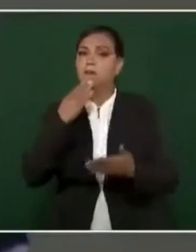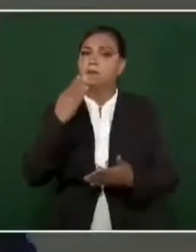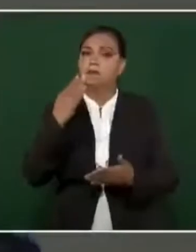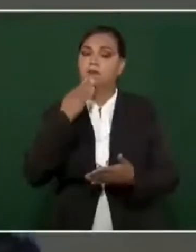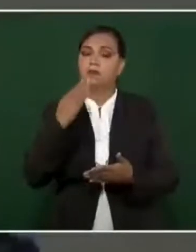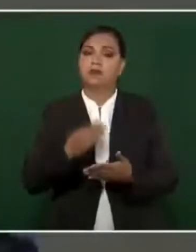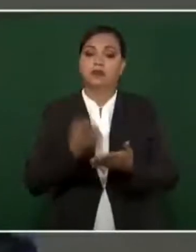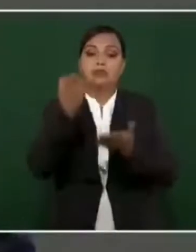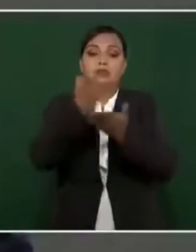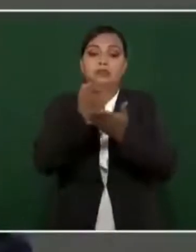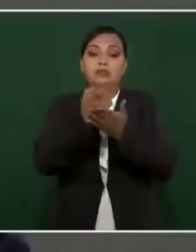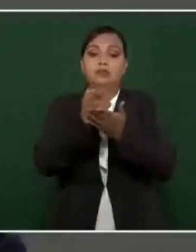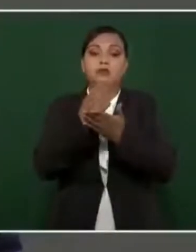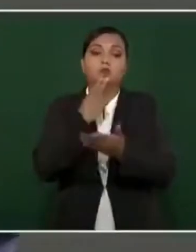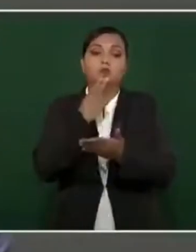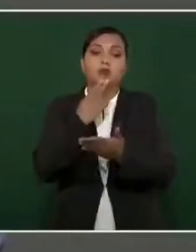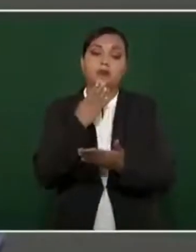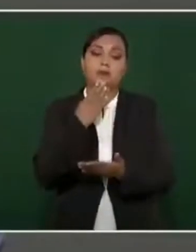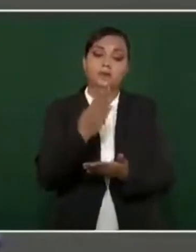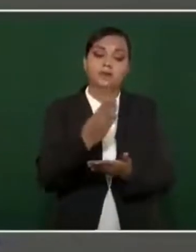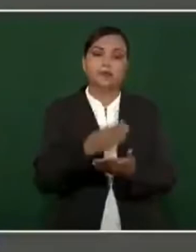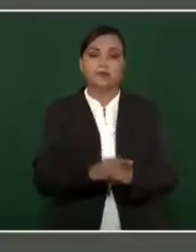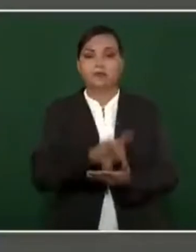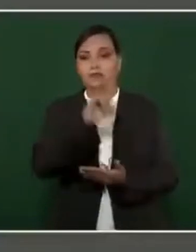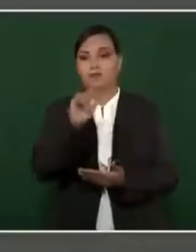de abajo hacia arriba,